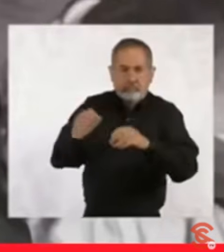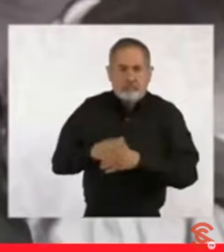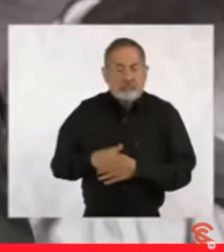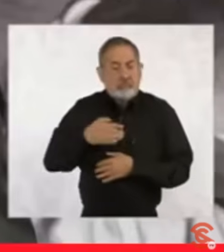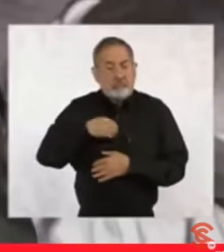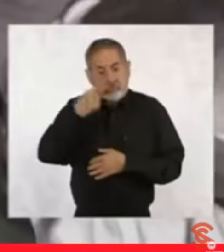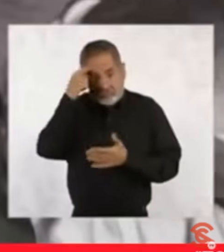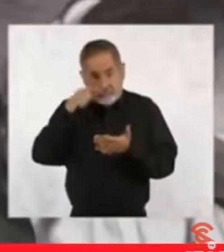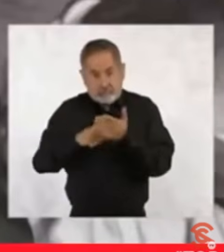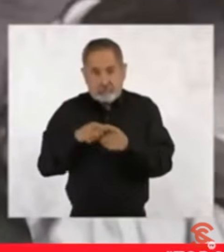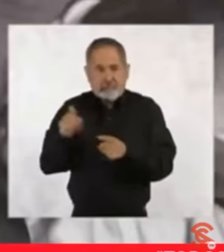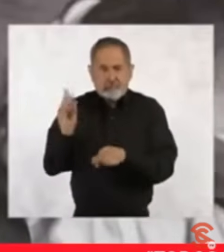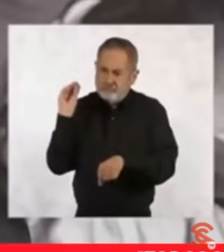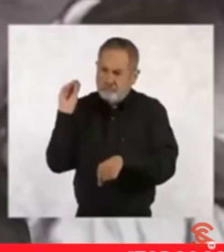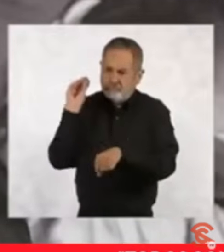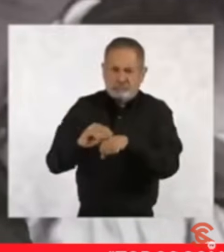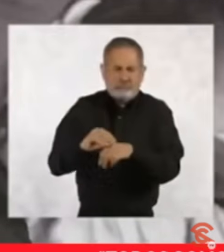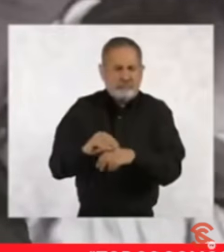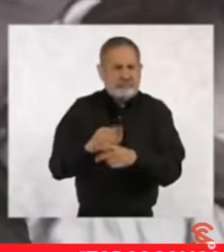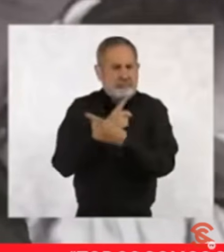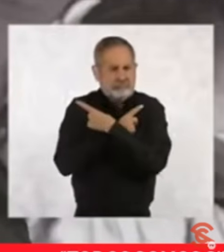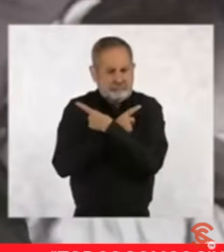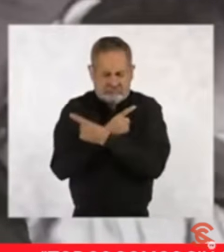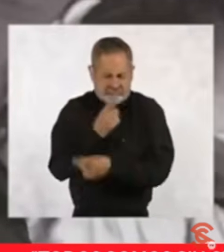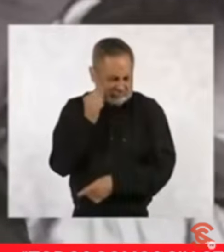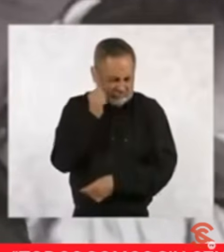conducta fue y siempre ha sido intachable.